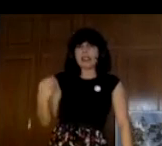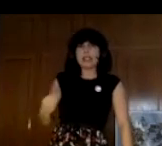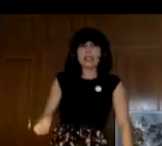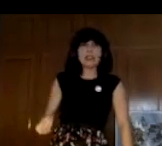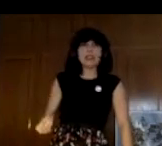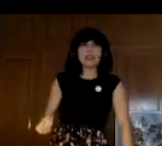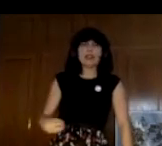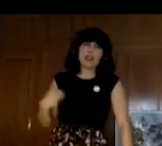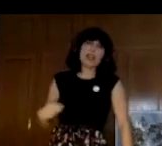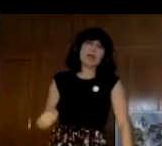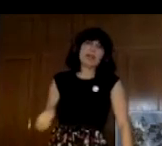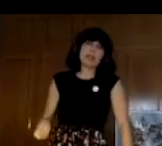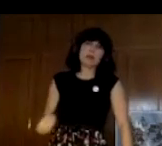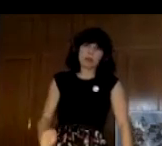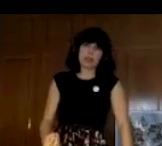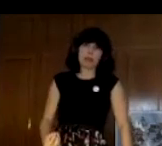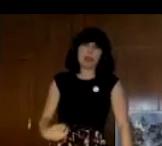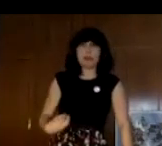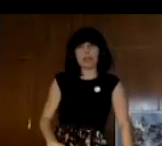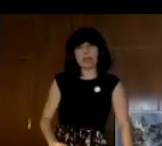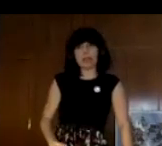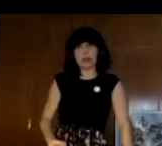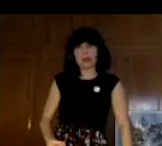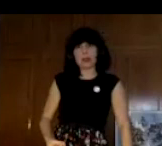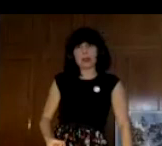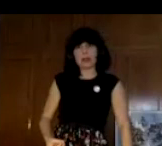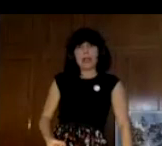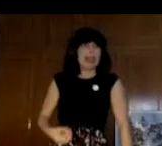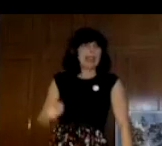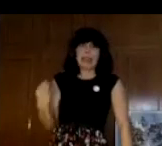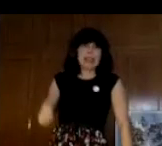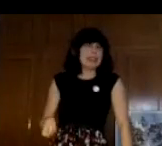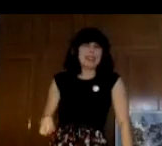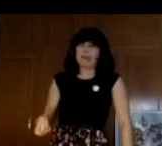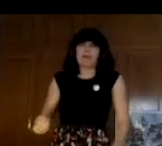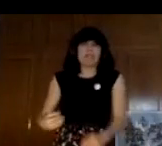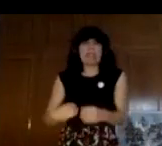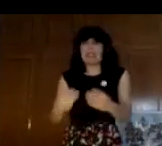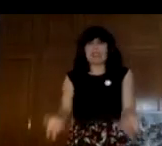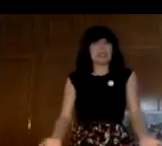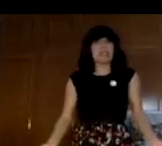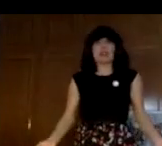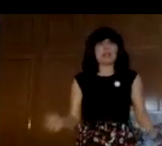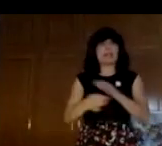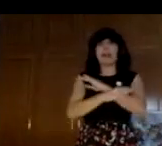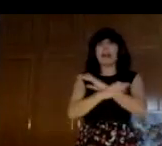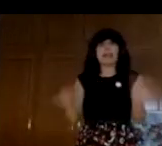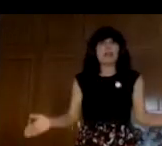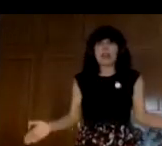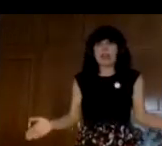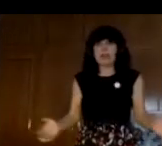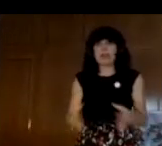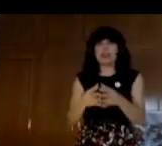Esos indecisos son el objetivo nuestro de comunicación. El hater, que es el que nos está echando mierda, hay